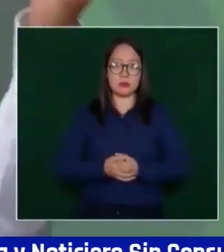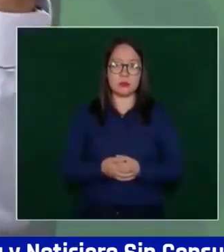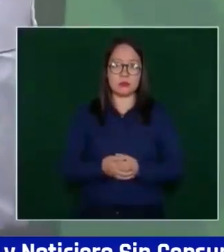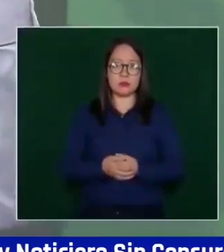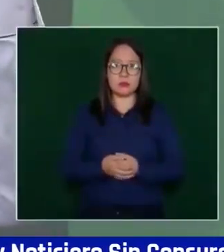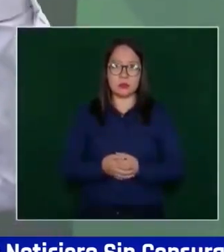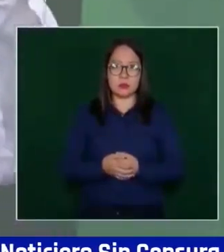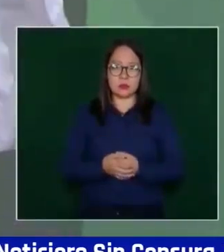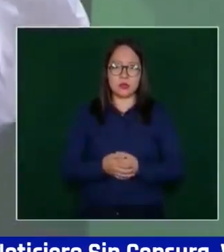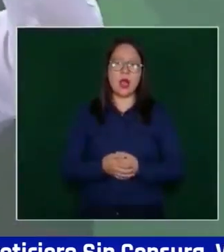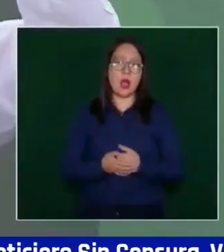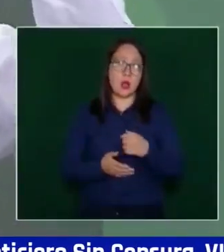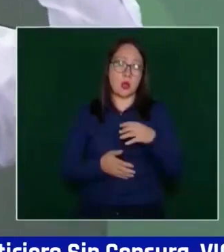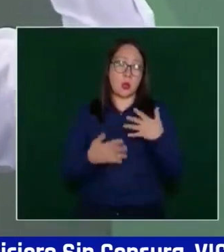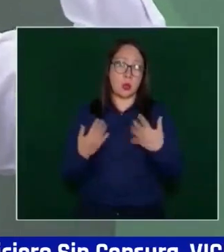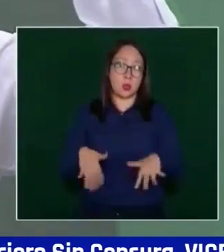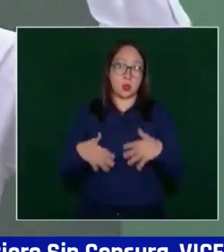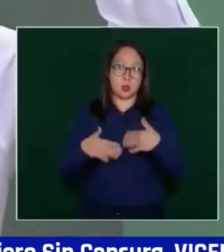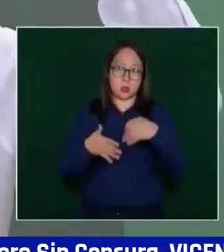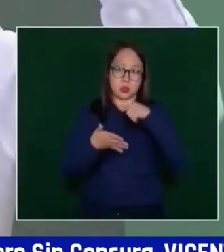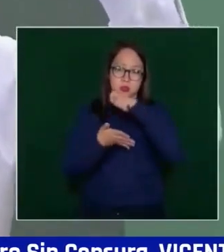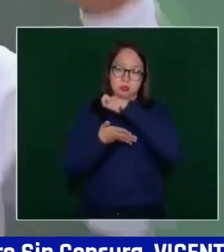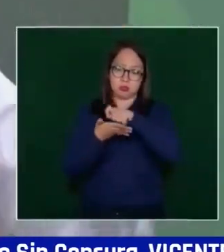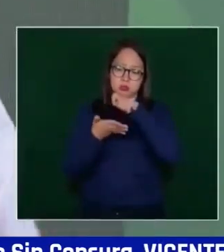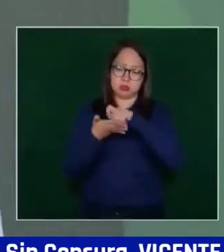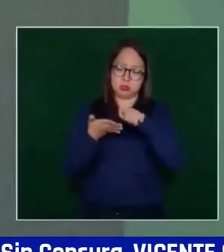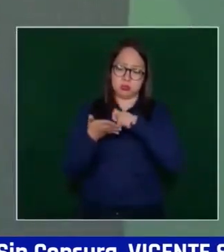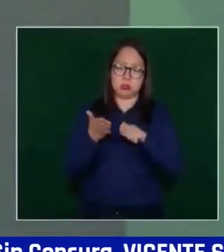vende libros, pero